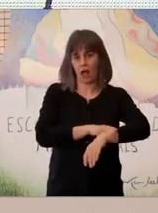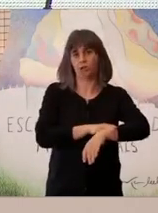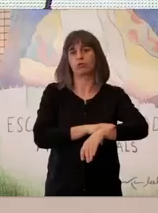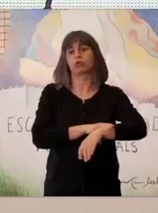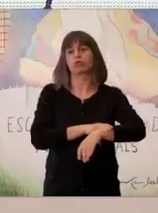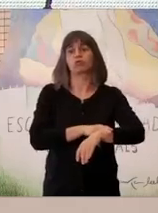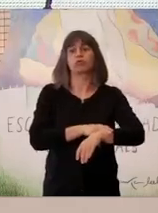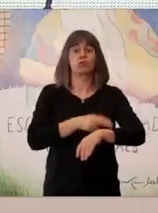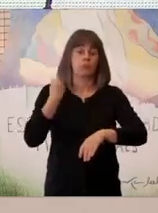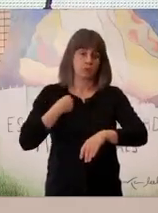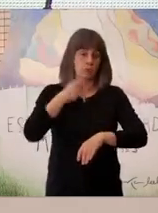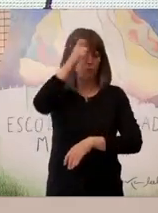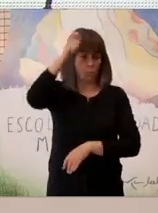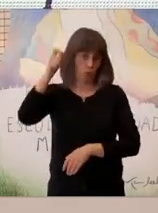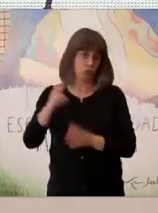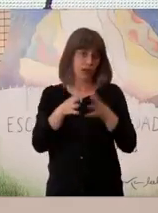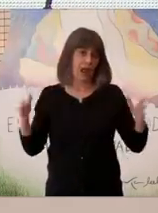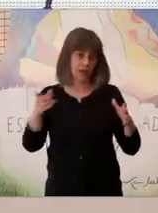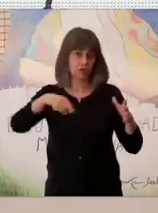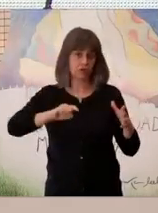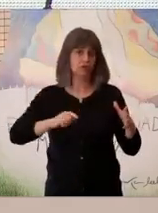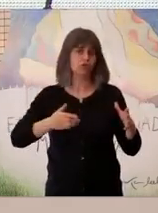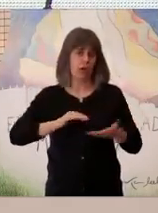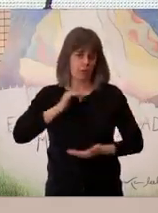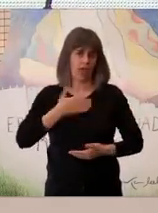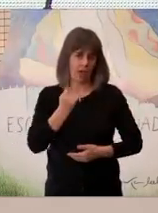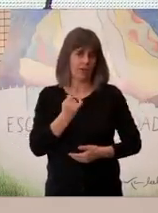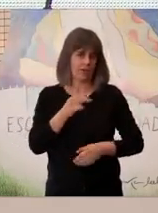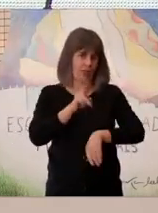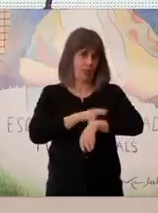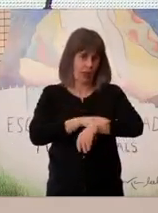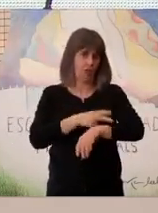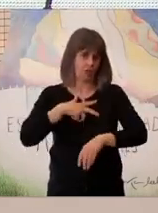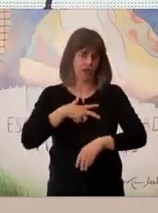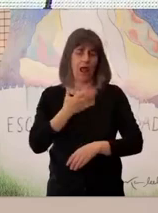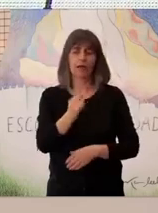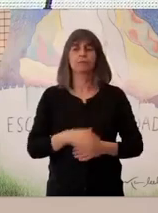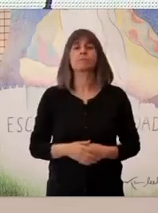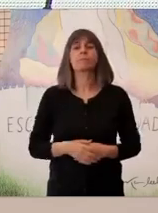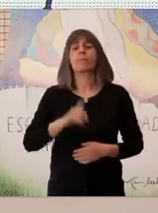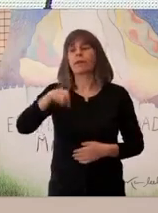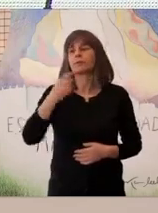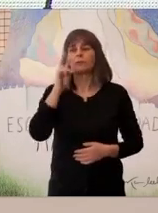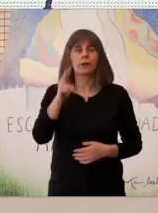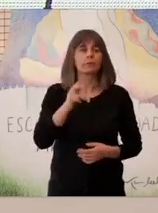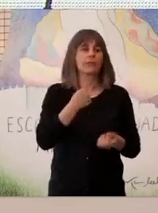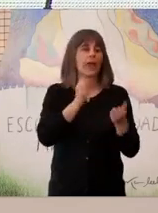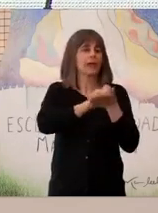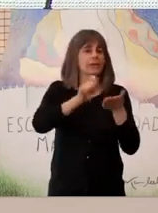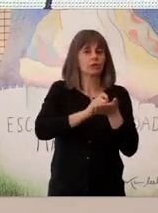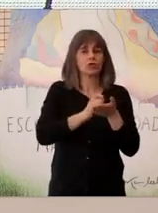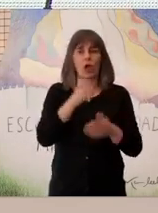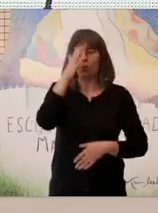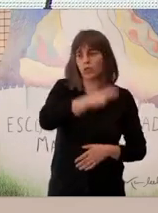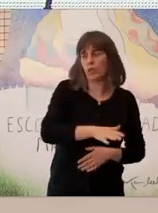grandes que tienen capacidad para tener un fiscal delegado, y luego veo escritos de acusación, informes, recursos de fiscales